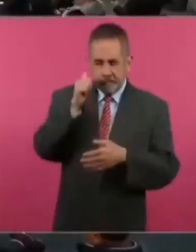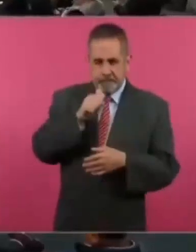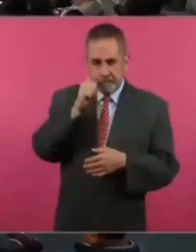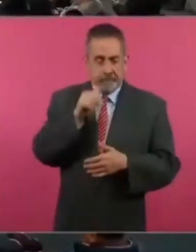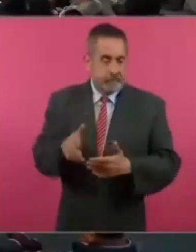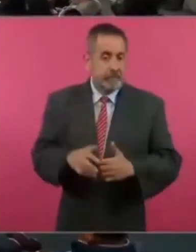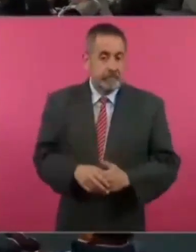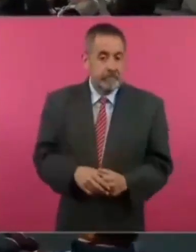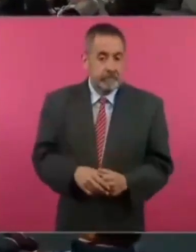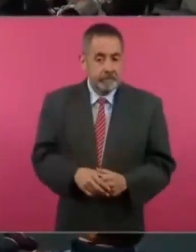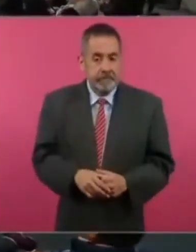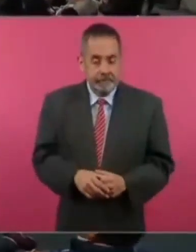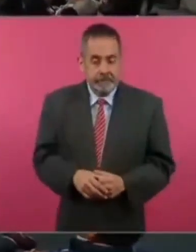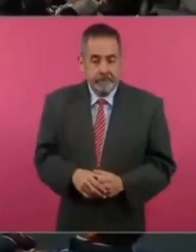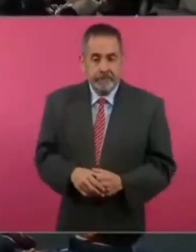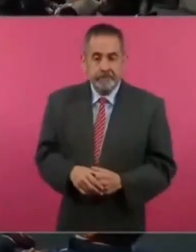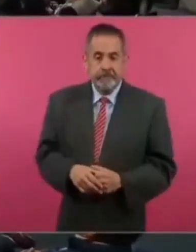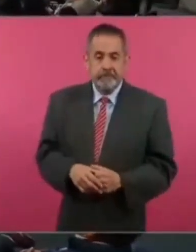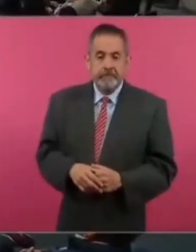La señora de,